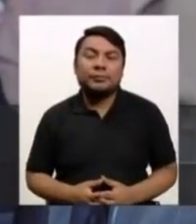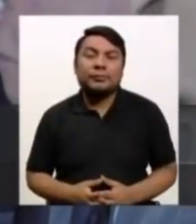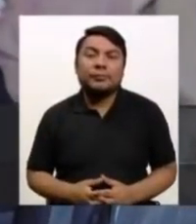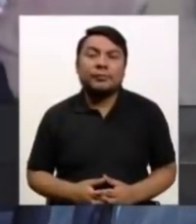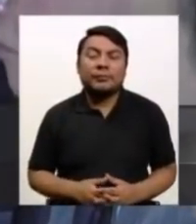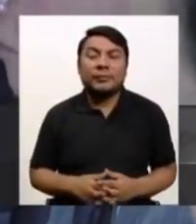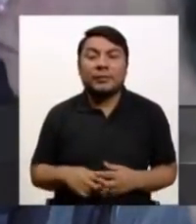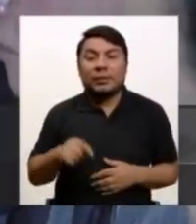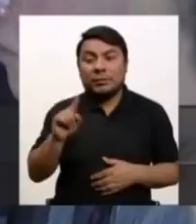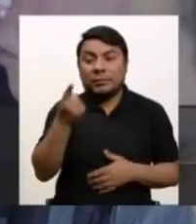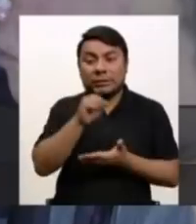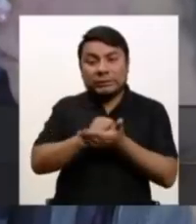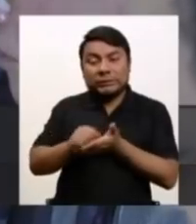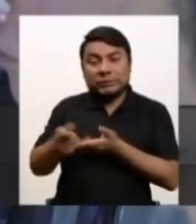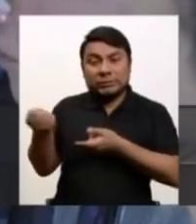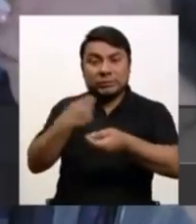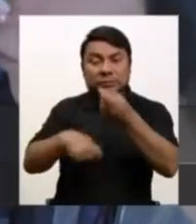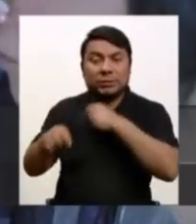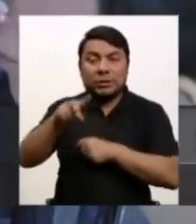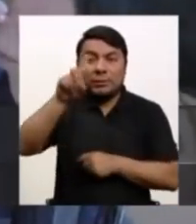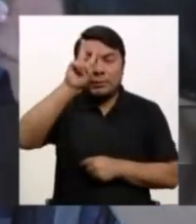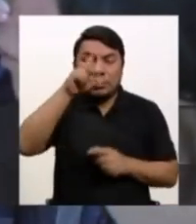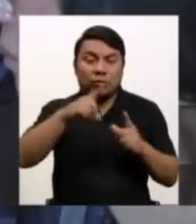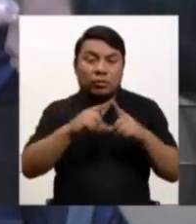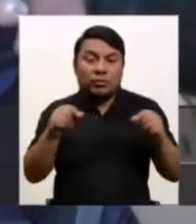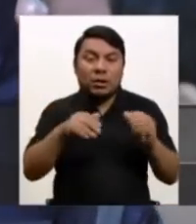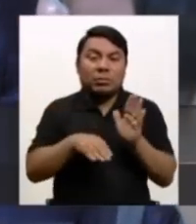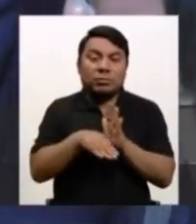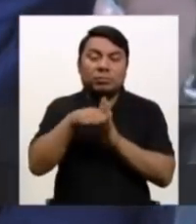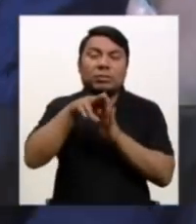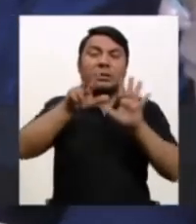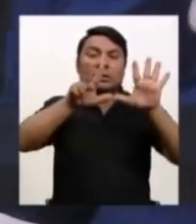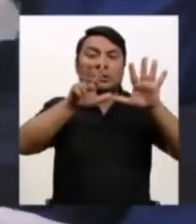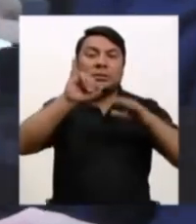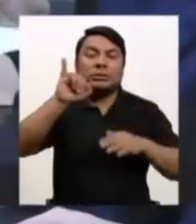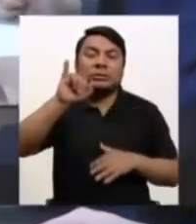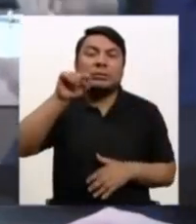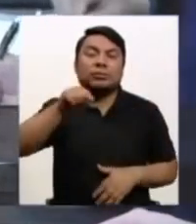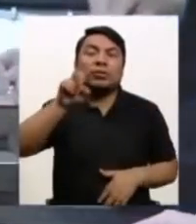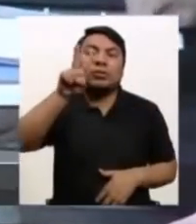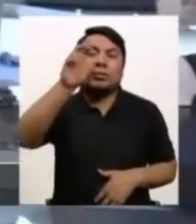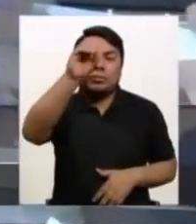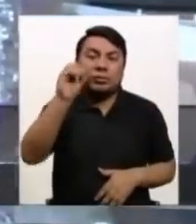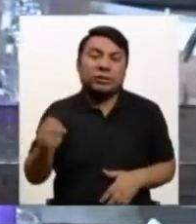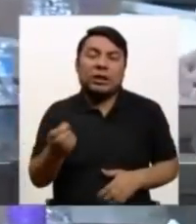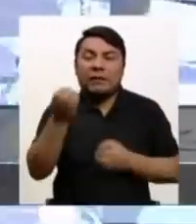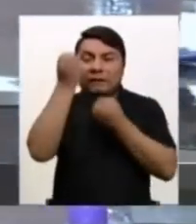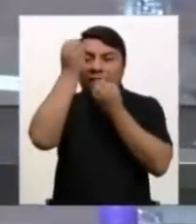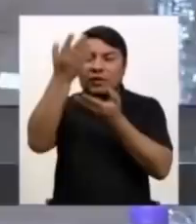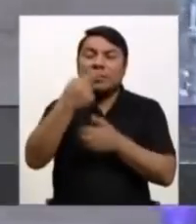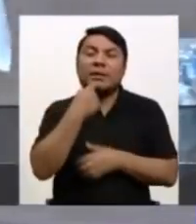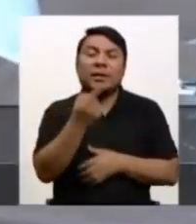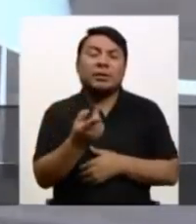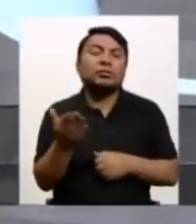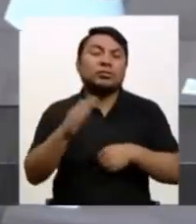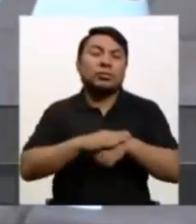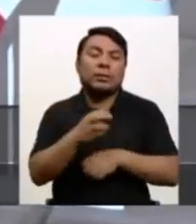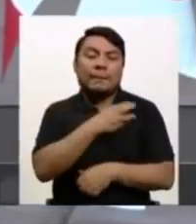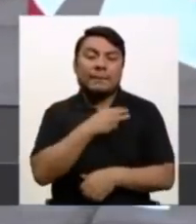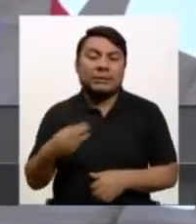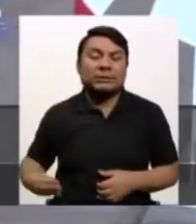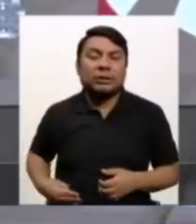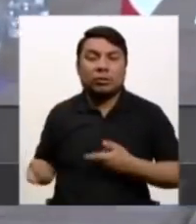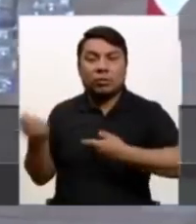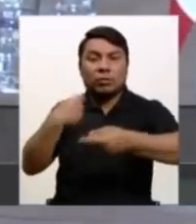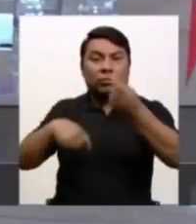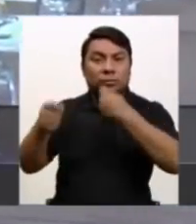En el primer semestre, el intercambio comercial entre Perú y Japón ha crecido 36,2%, según informaciones dadas por el Ministerio de Comercio